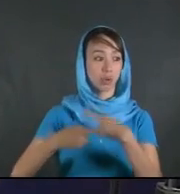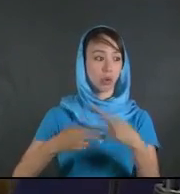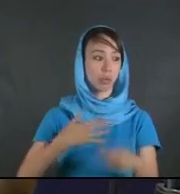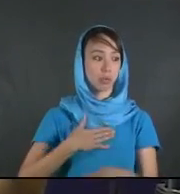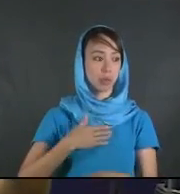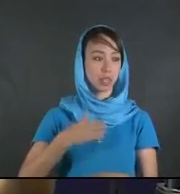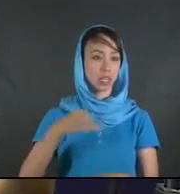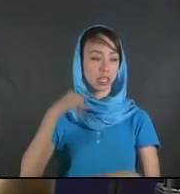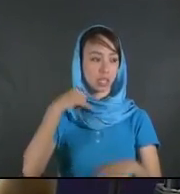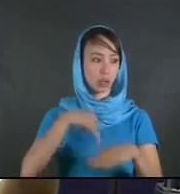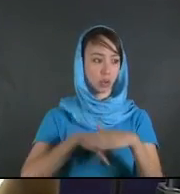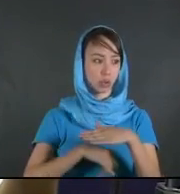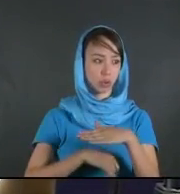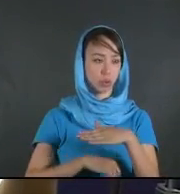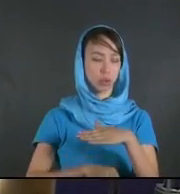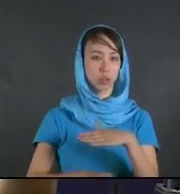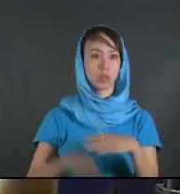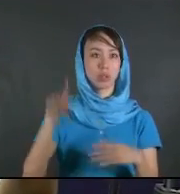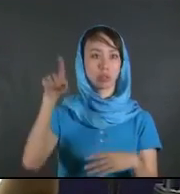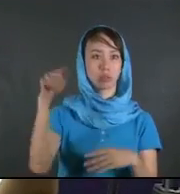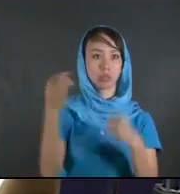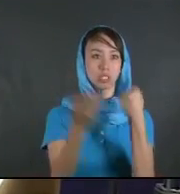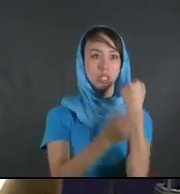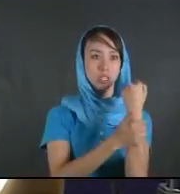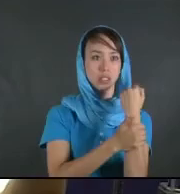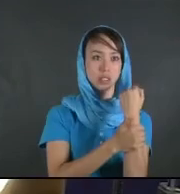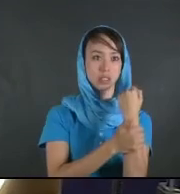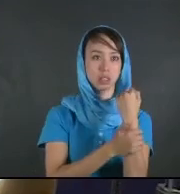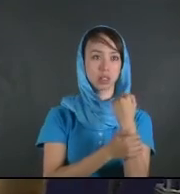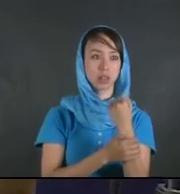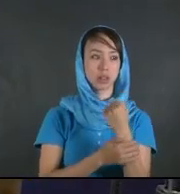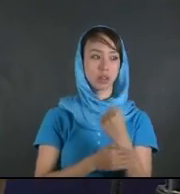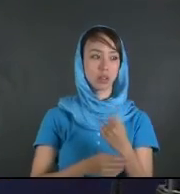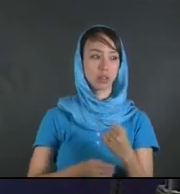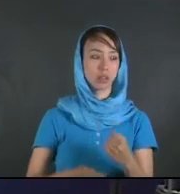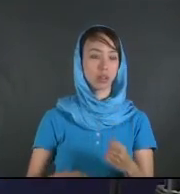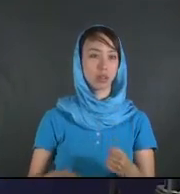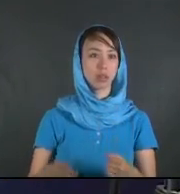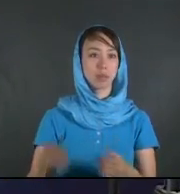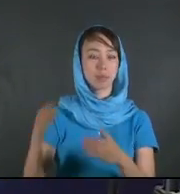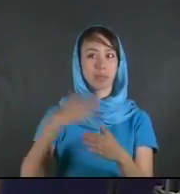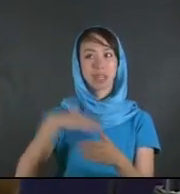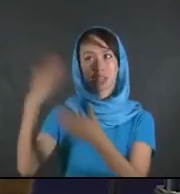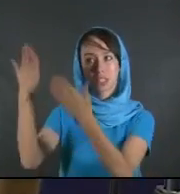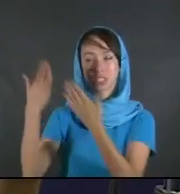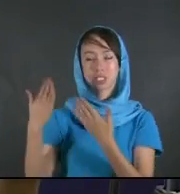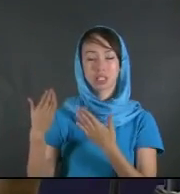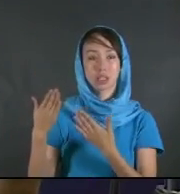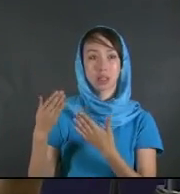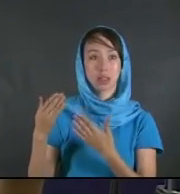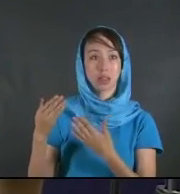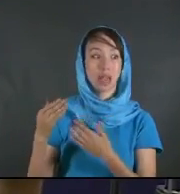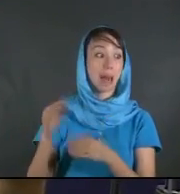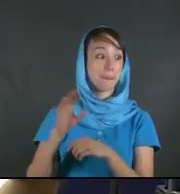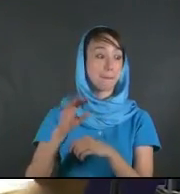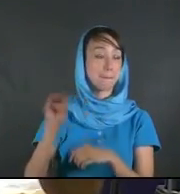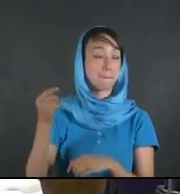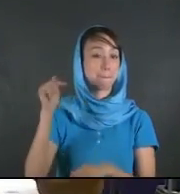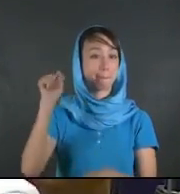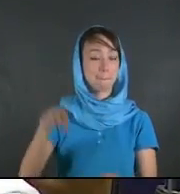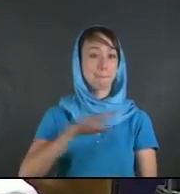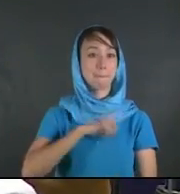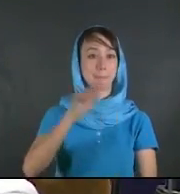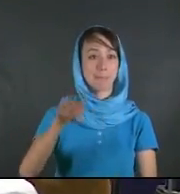interior tu sacrificio permite que hoy esté